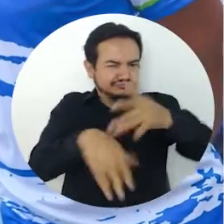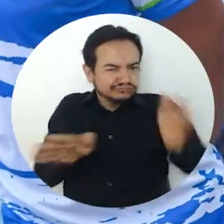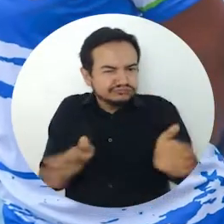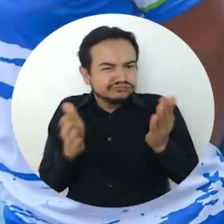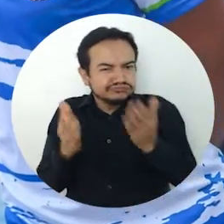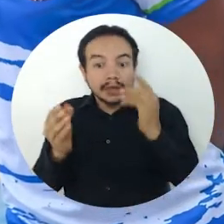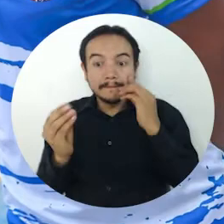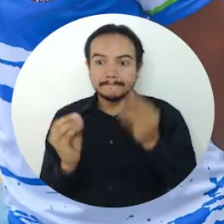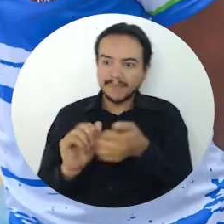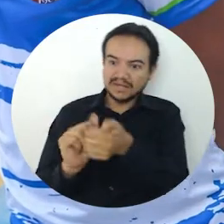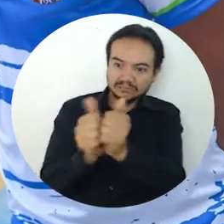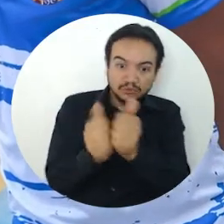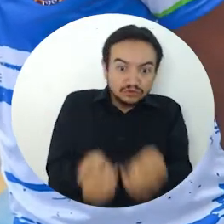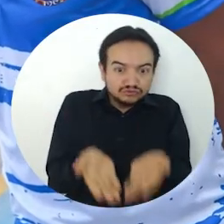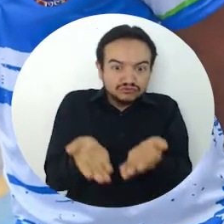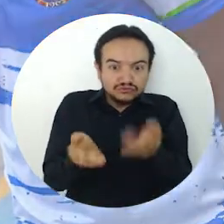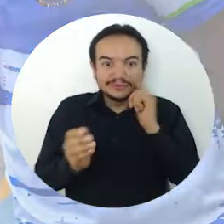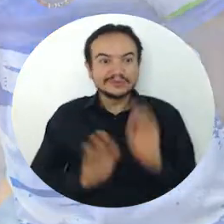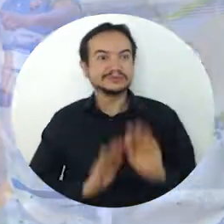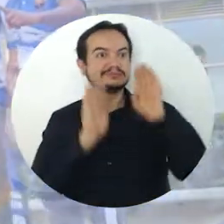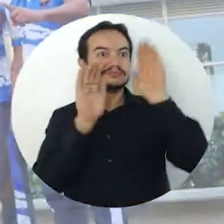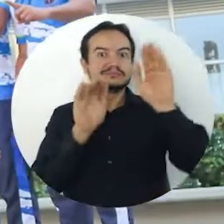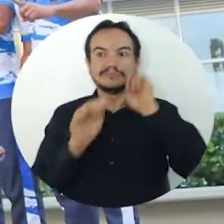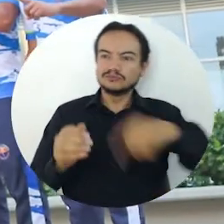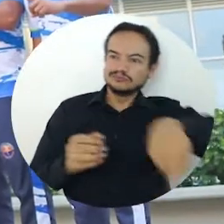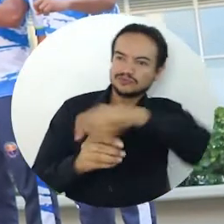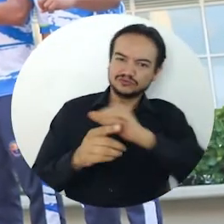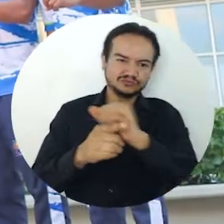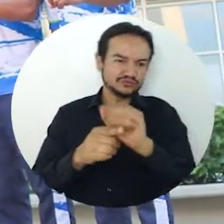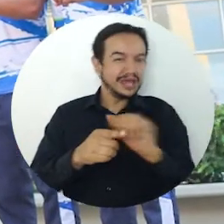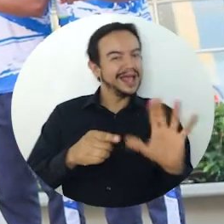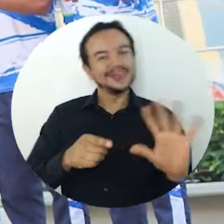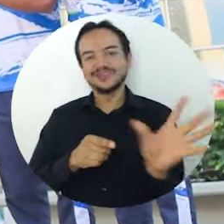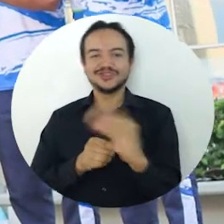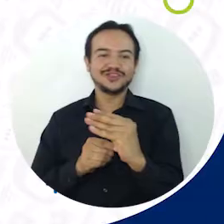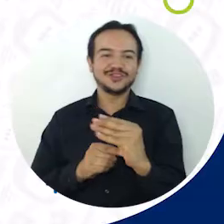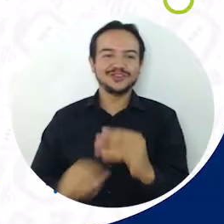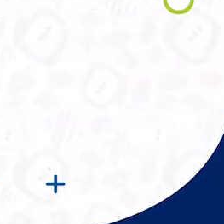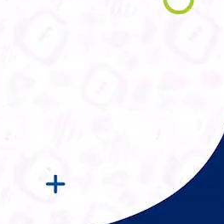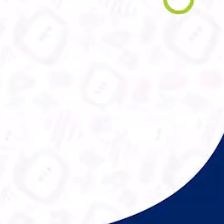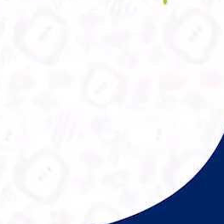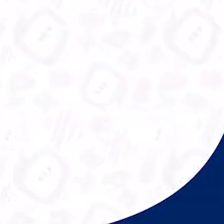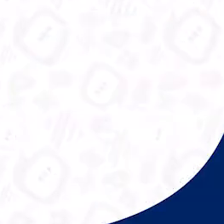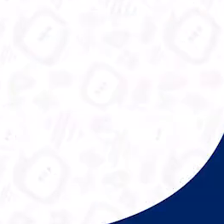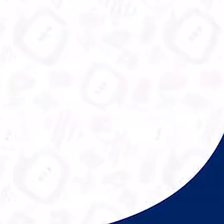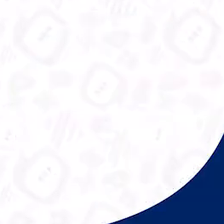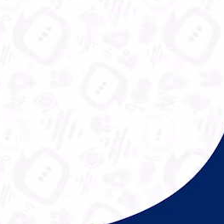el fin de masificar esta disciplina lúdica con toda la comunidad universitaria.